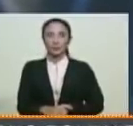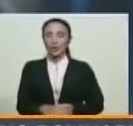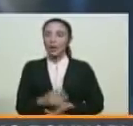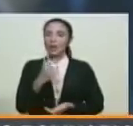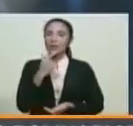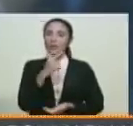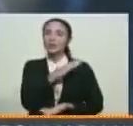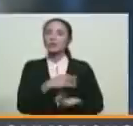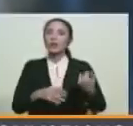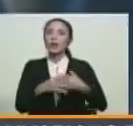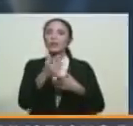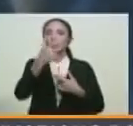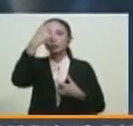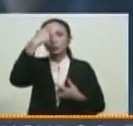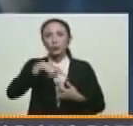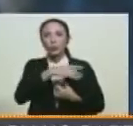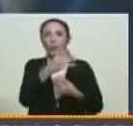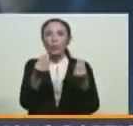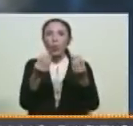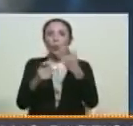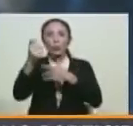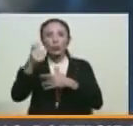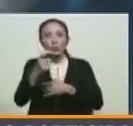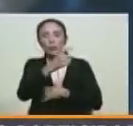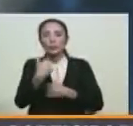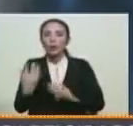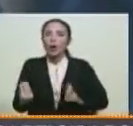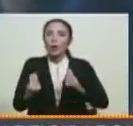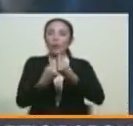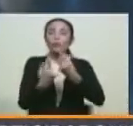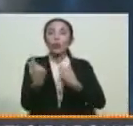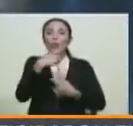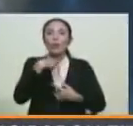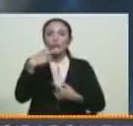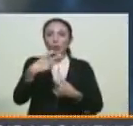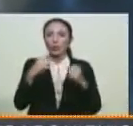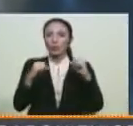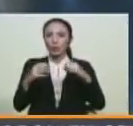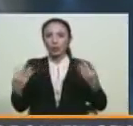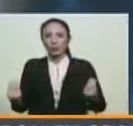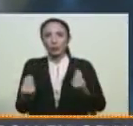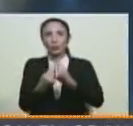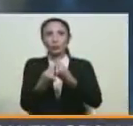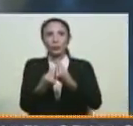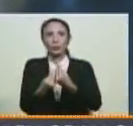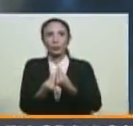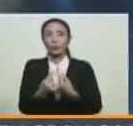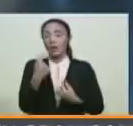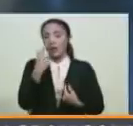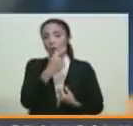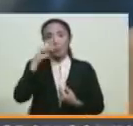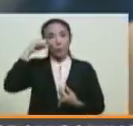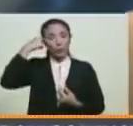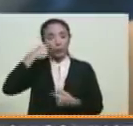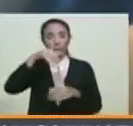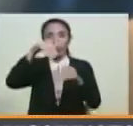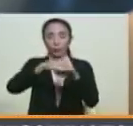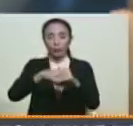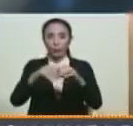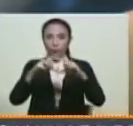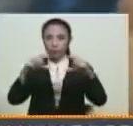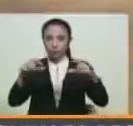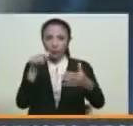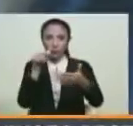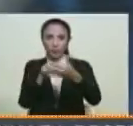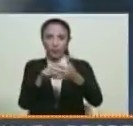himno del Partido Socialista Unido de Venezuela. Y esos ojitos jalan, compadre. Cuando uno va a votar, los ojitos te miran y te dicen,